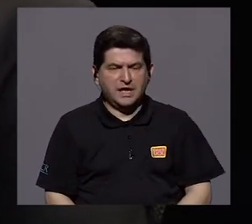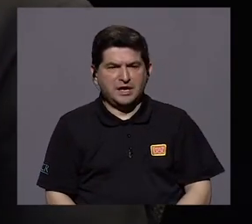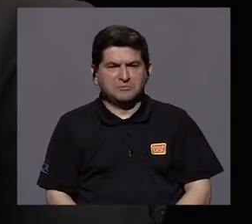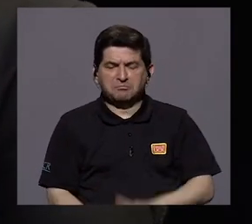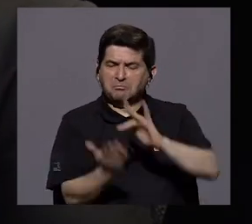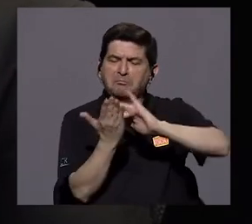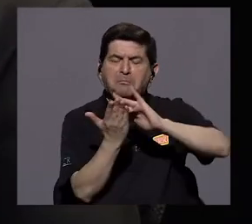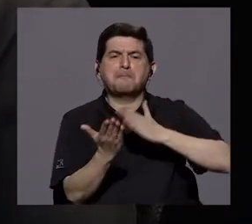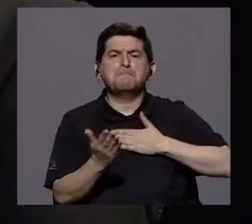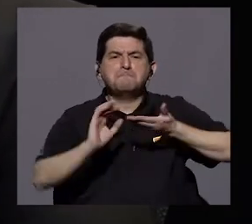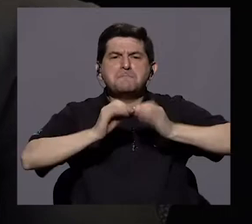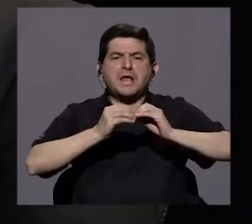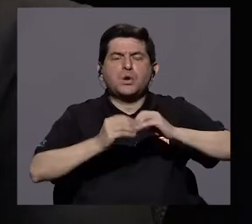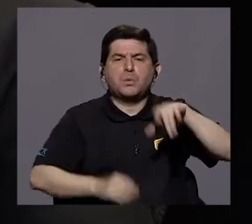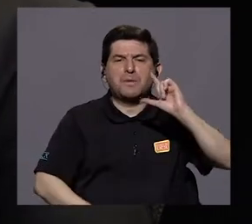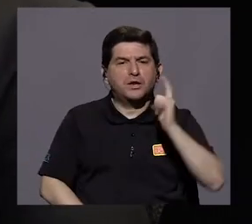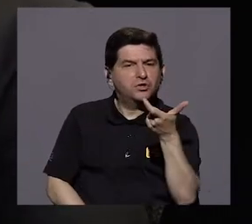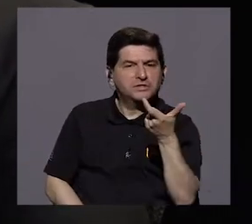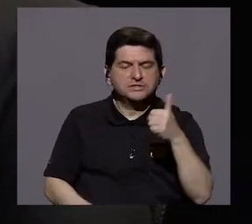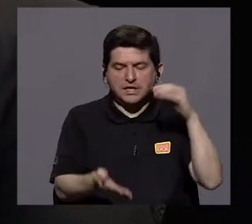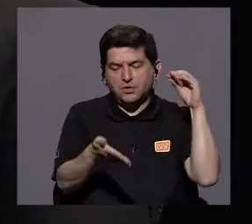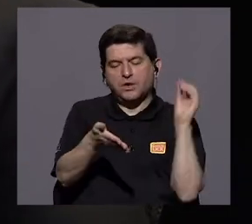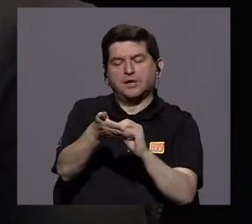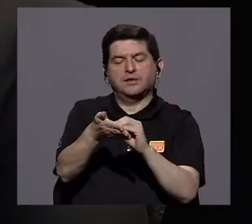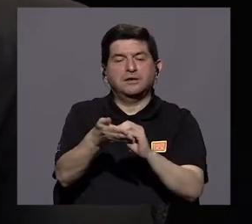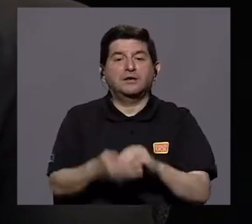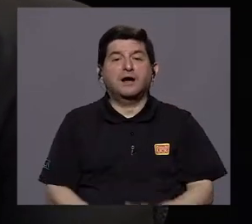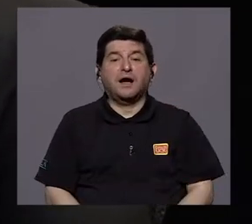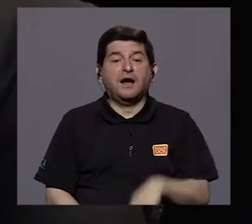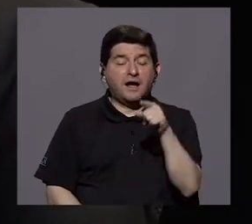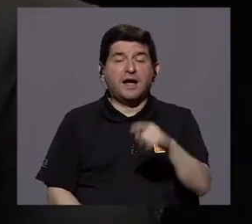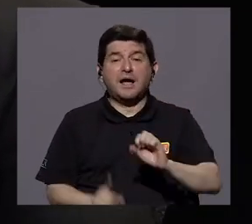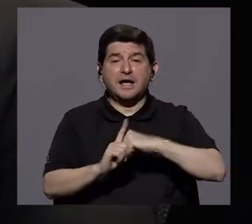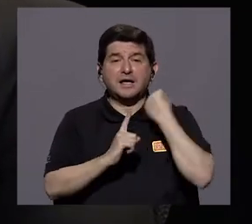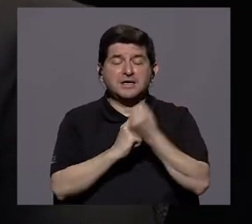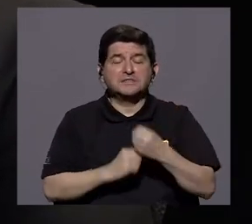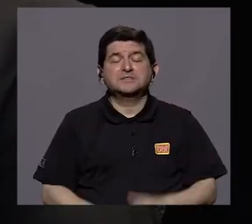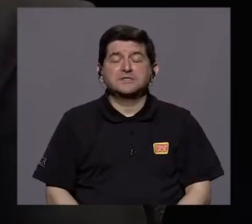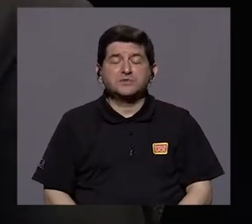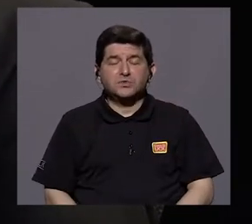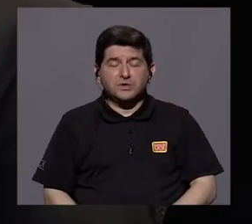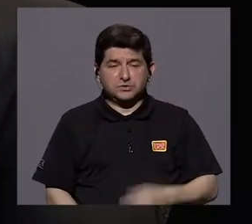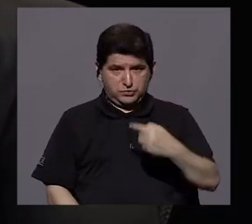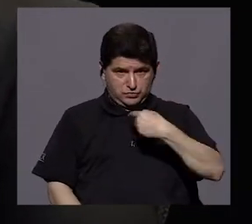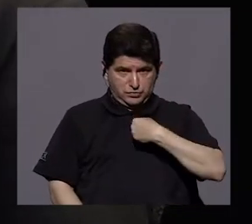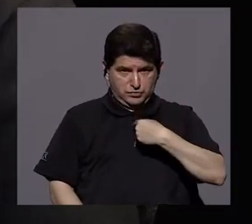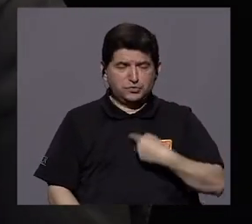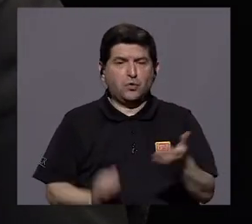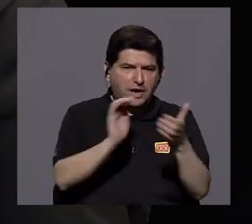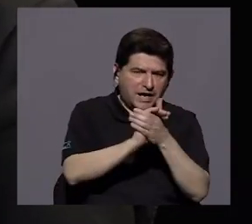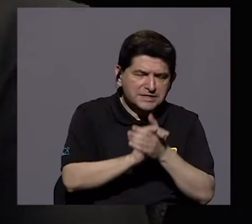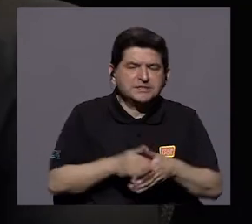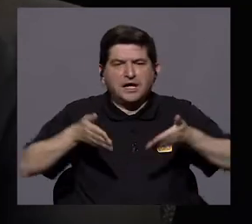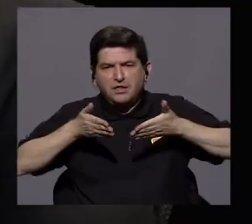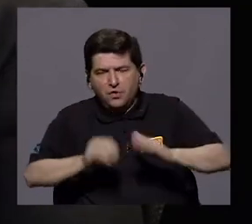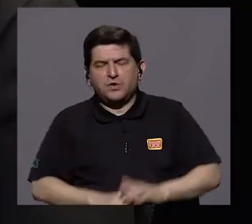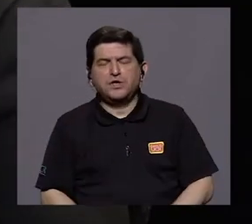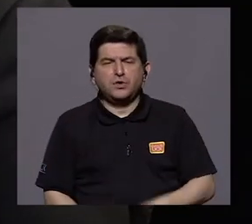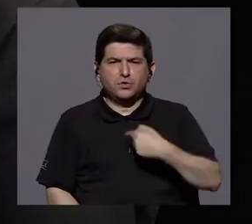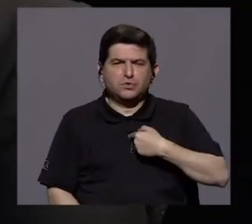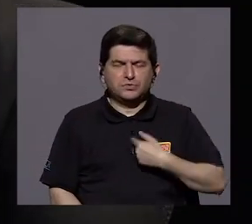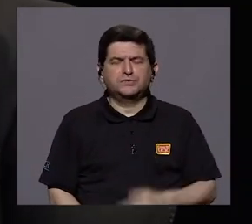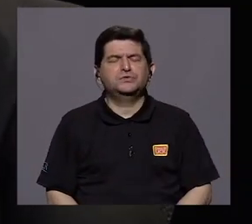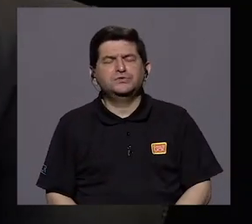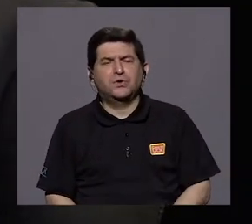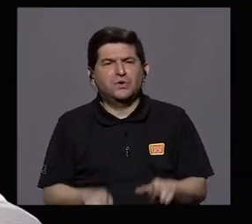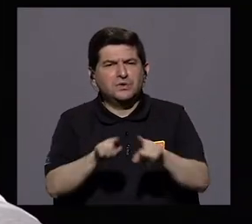su celular, pone mi número de cédula, le va a aparecer mi estado civil, los hijos que tengo, las propiedades que tengo, los vehículos